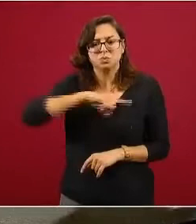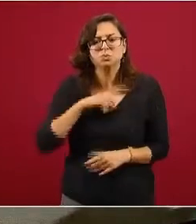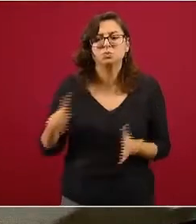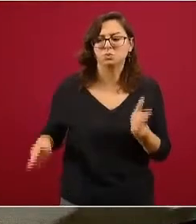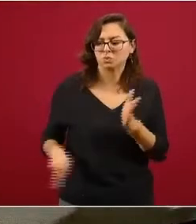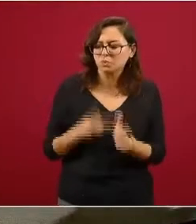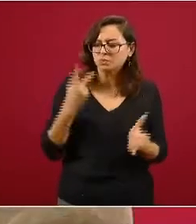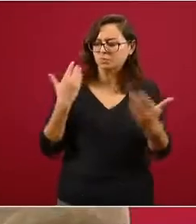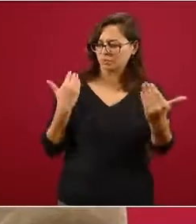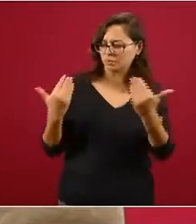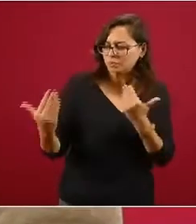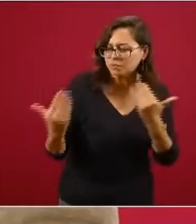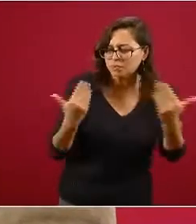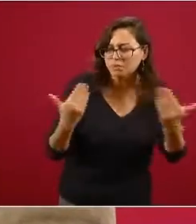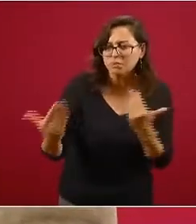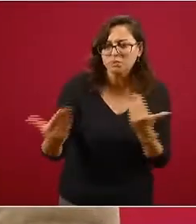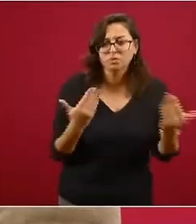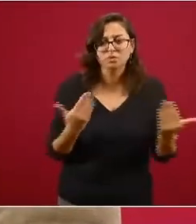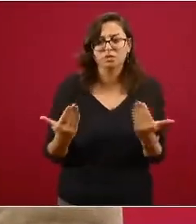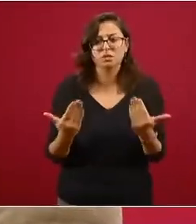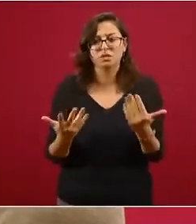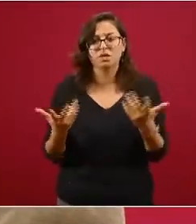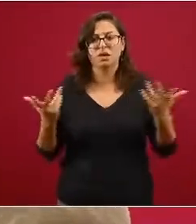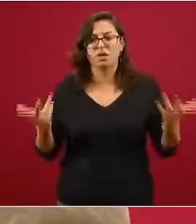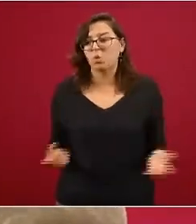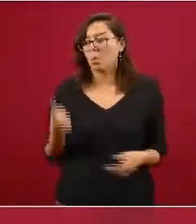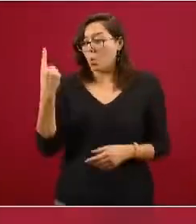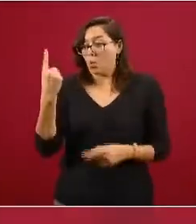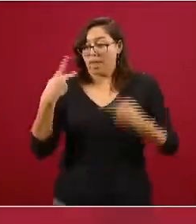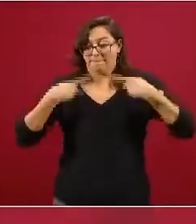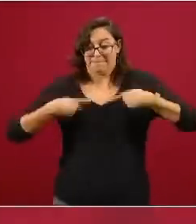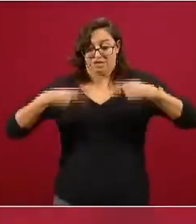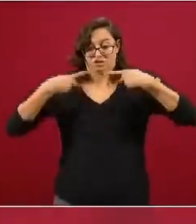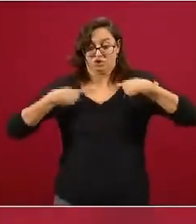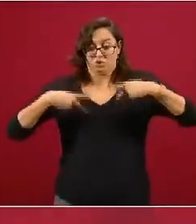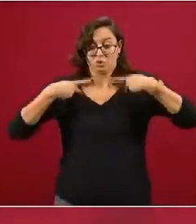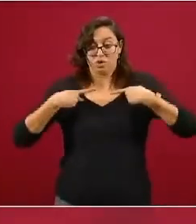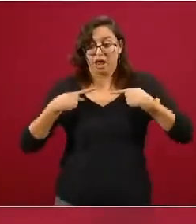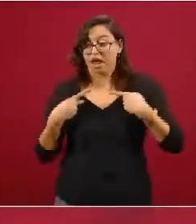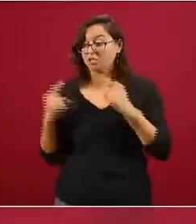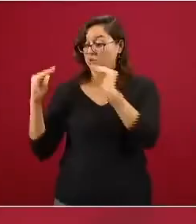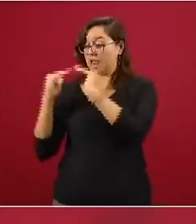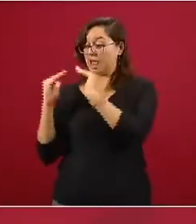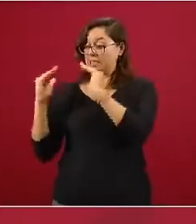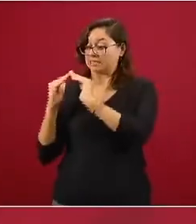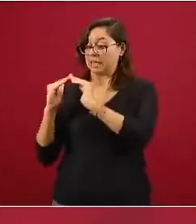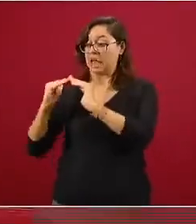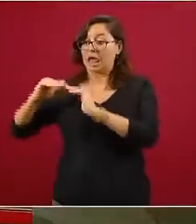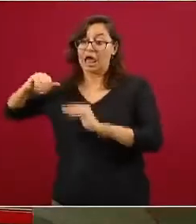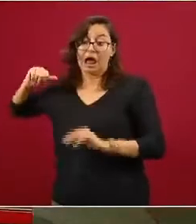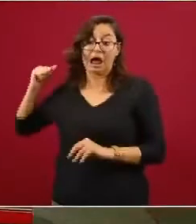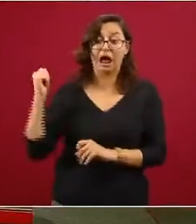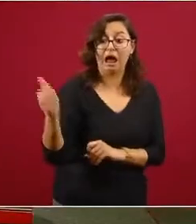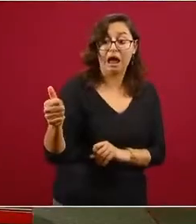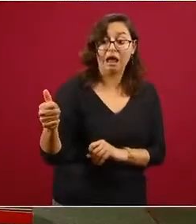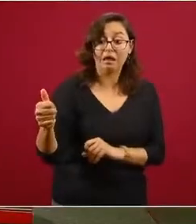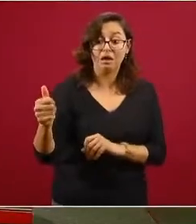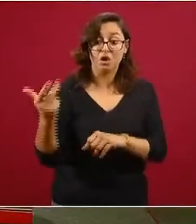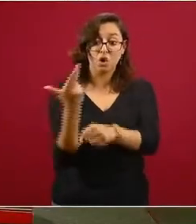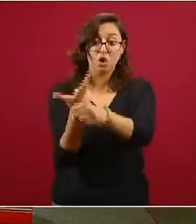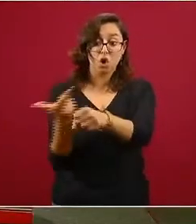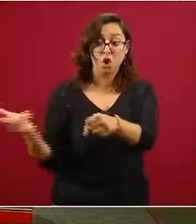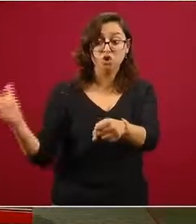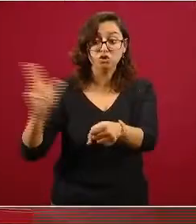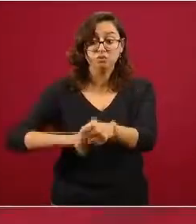evaluando, el acceso, ¿cuál es el tiempo que tarda una persona desde su domicilio hasta llegar a un servicio de